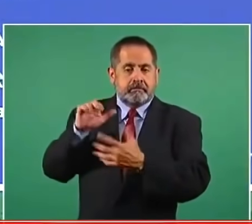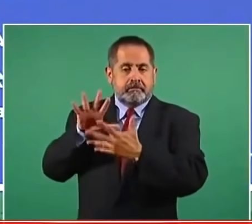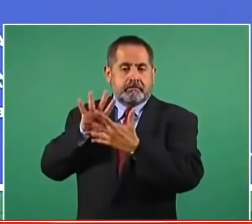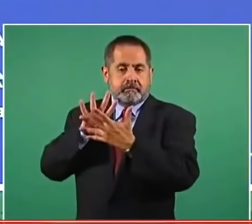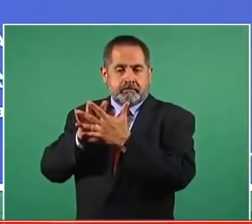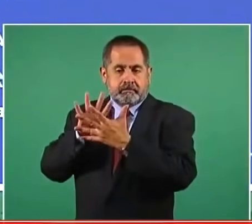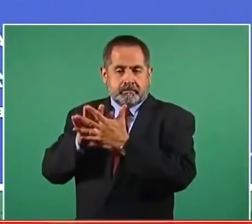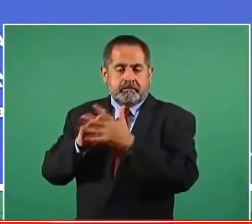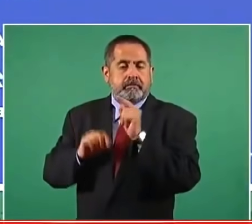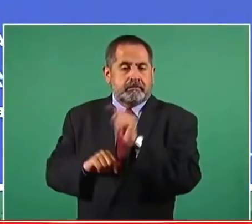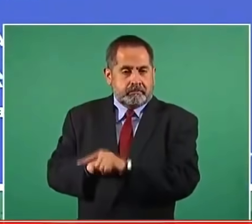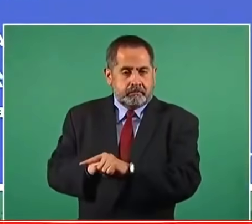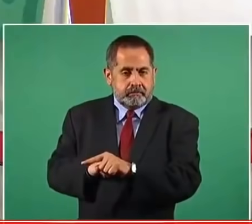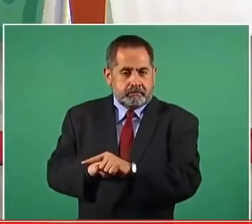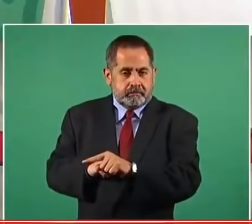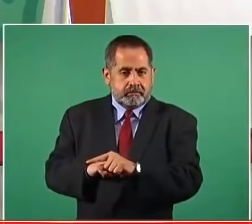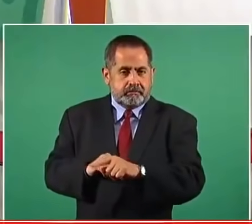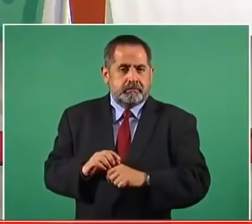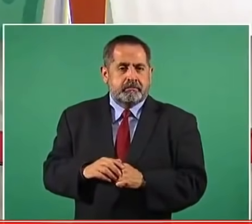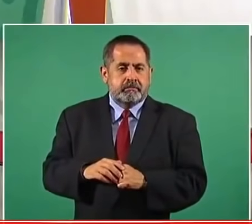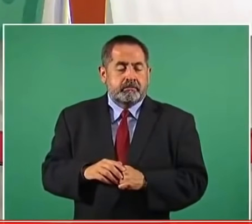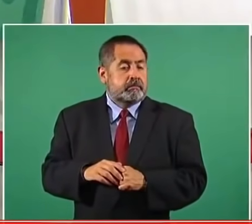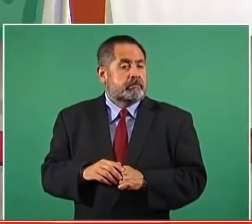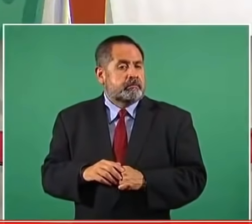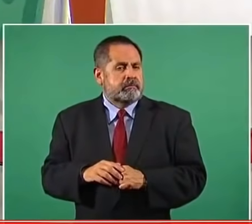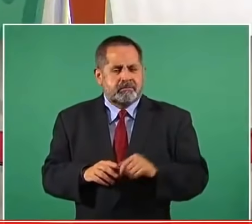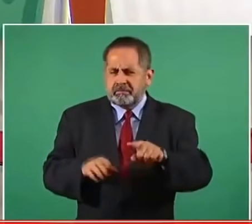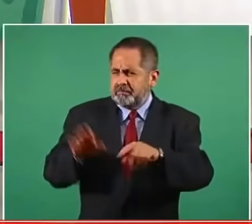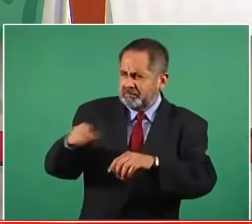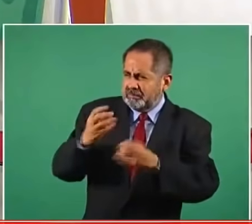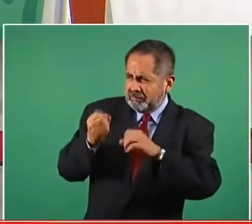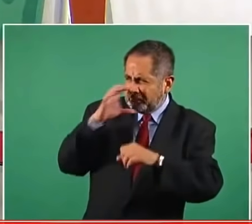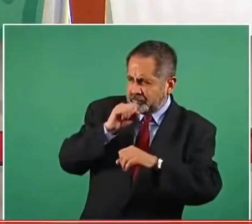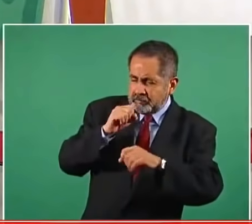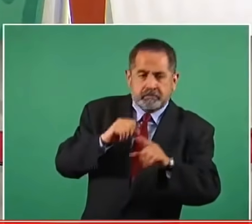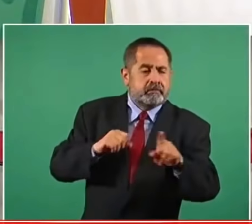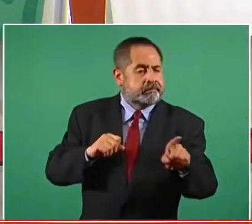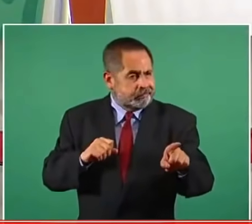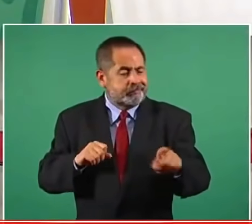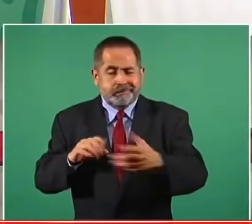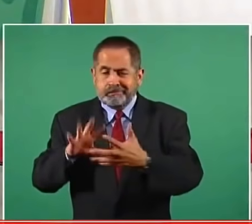Por el calor, me parece, ¿no? Porque